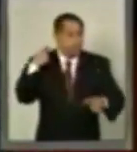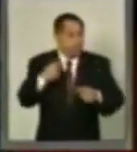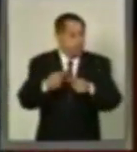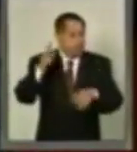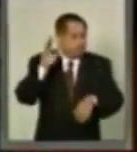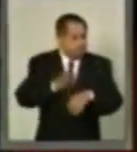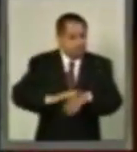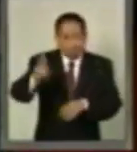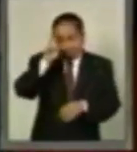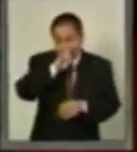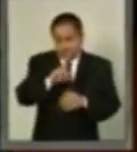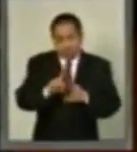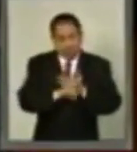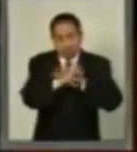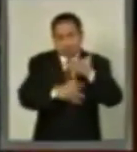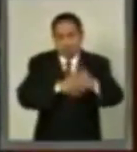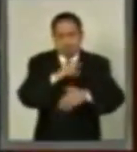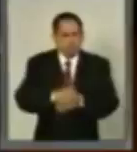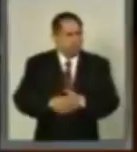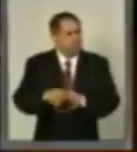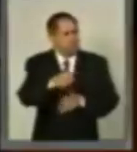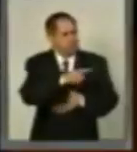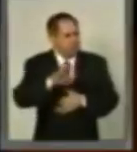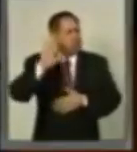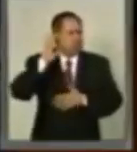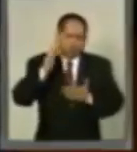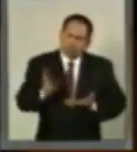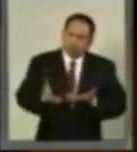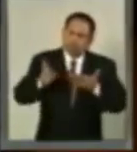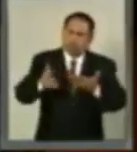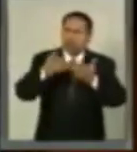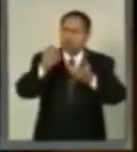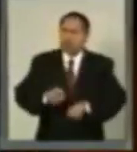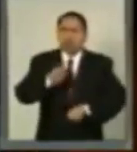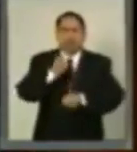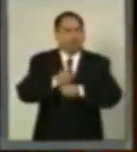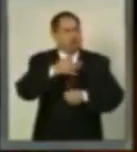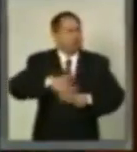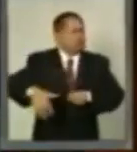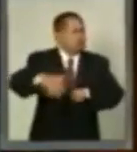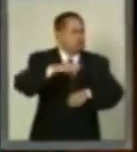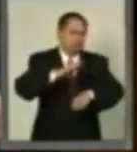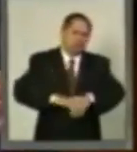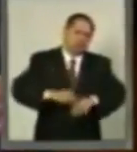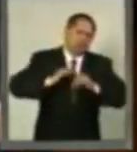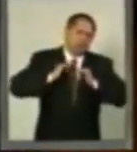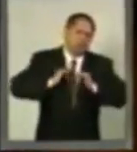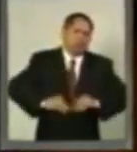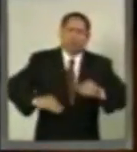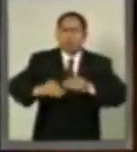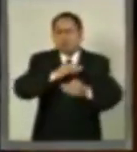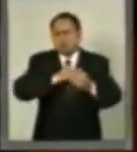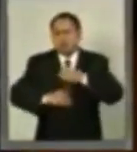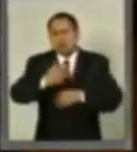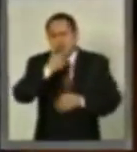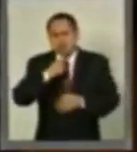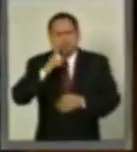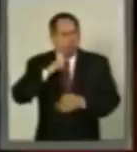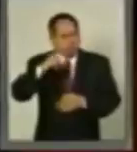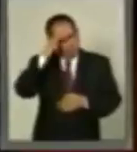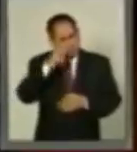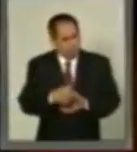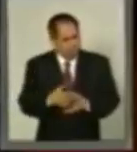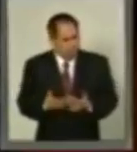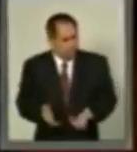años. Ustedes ofrecieron garantizar la seguridad y la tranquilidad de todas y de todos los